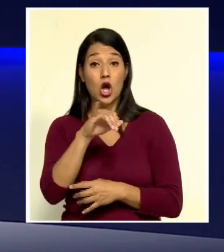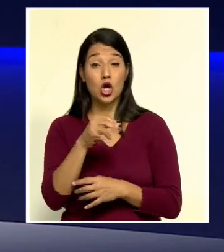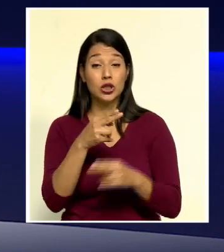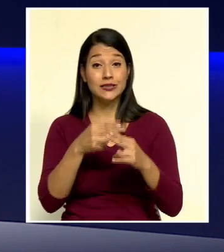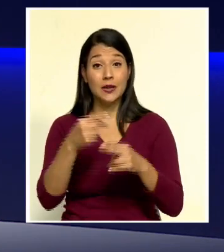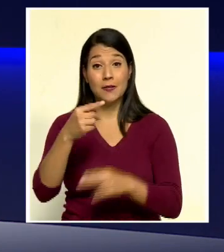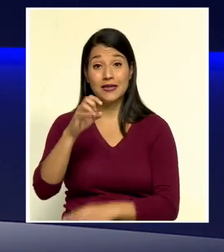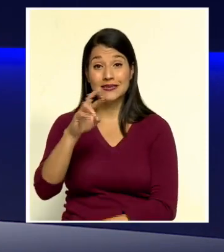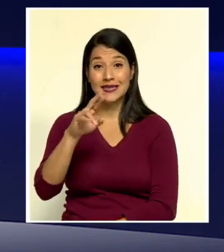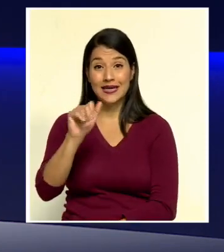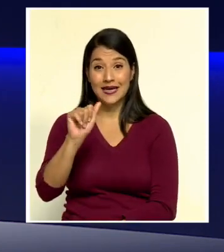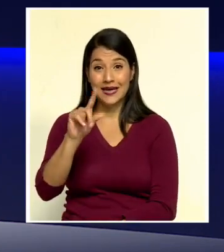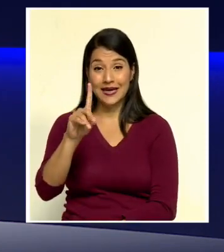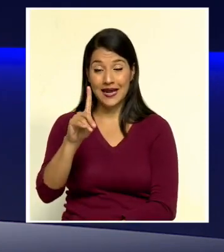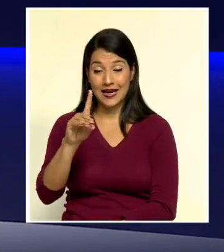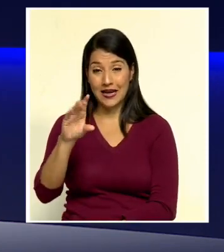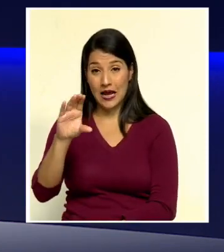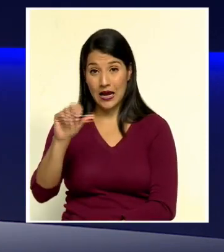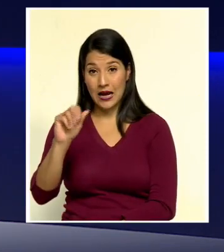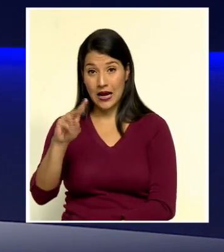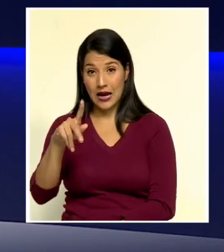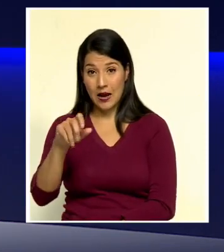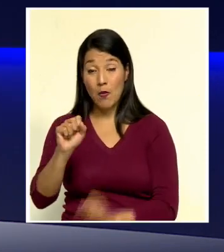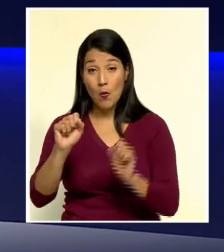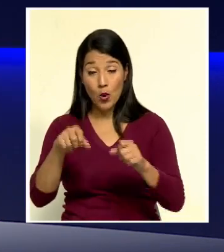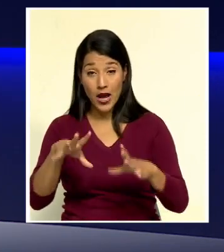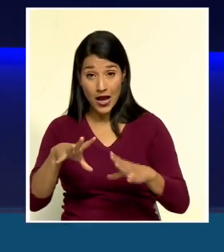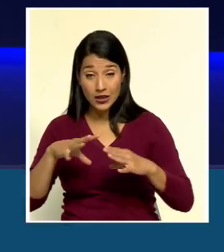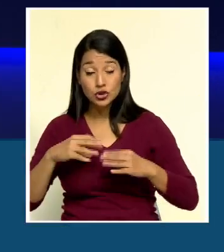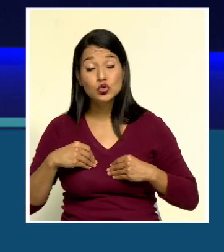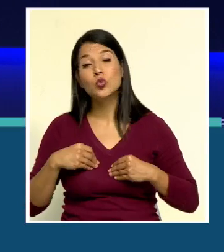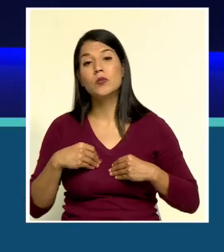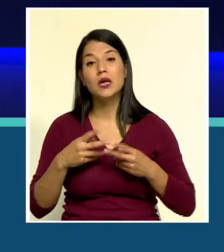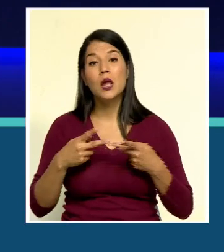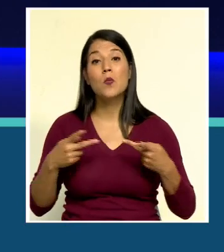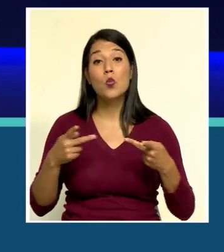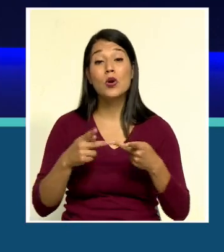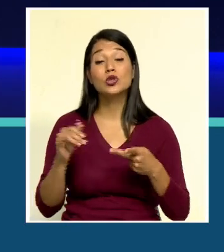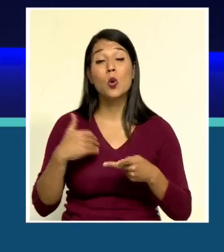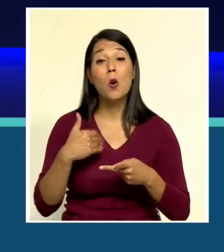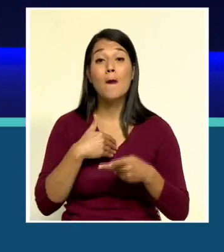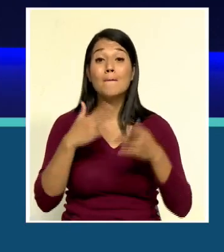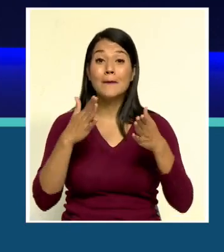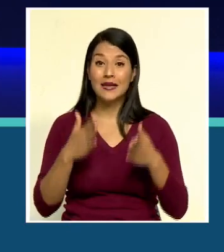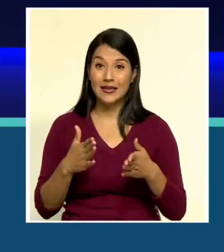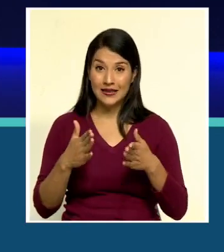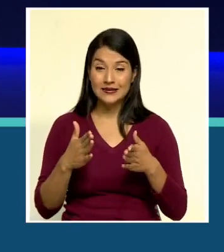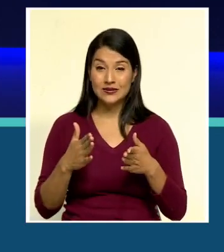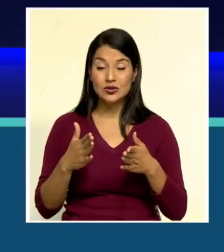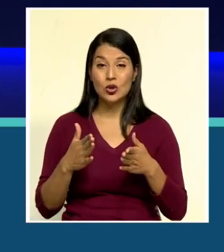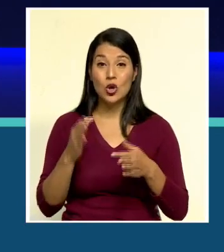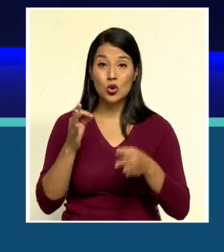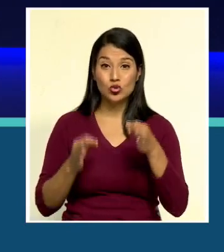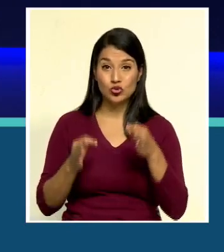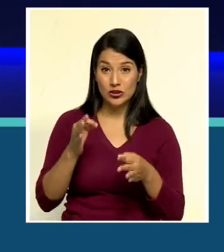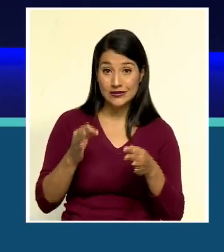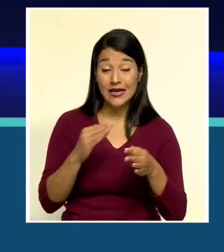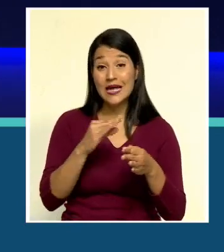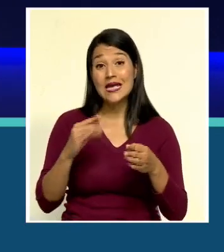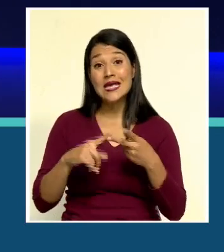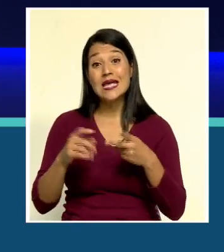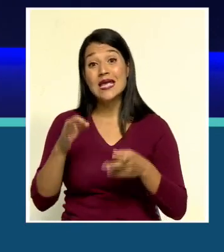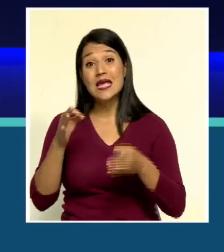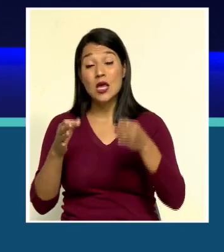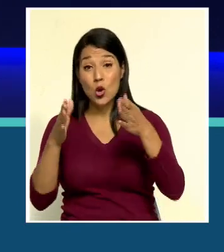Gerald Campos, asuma el cargo de ministro de Justicia y para que la jueza de trabajo y exmagistrada suplente de la Sala